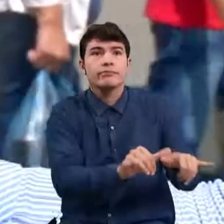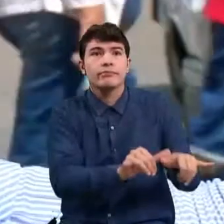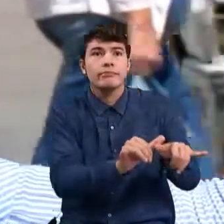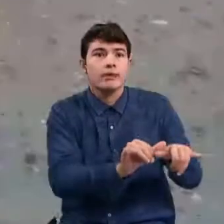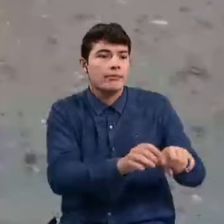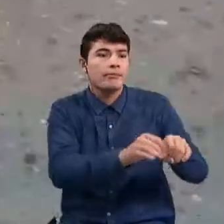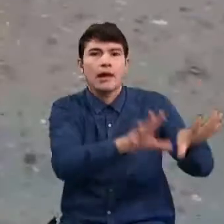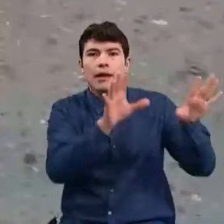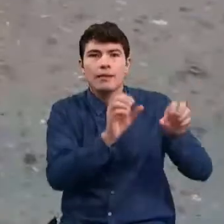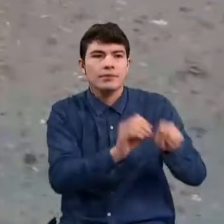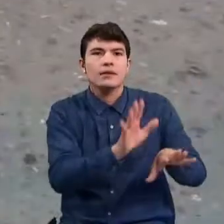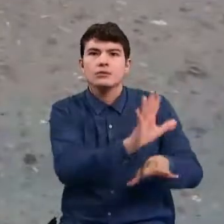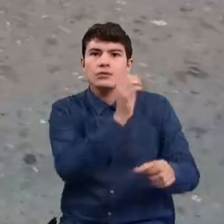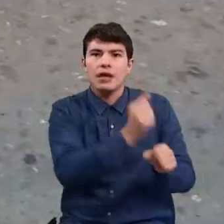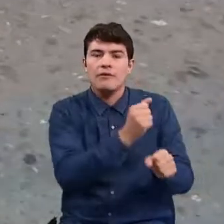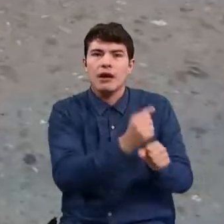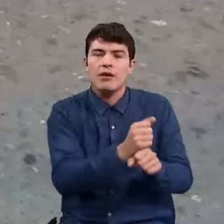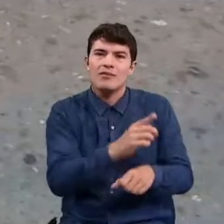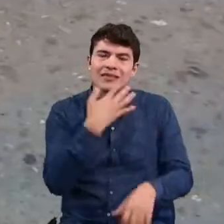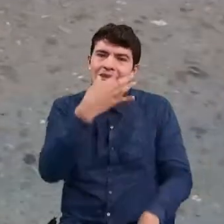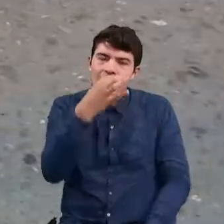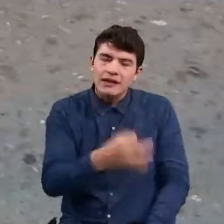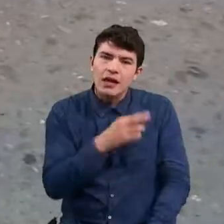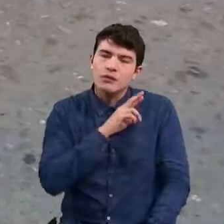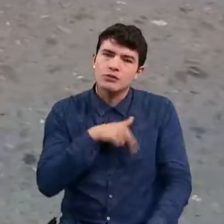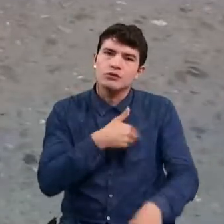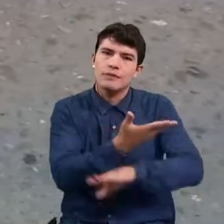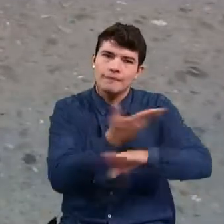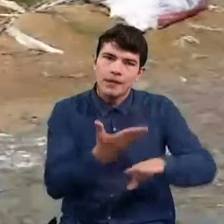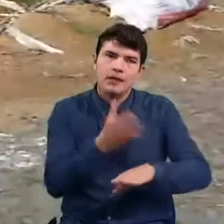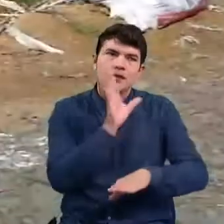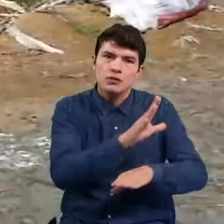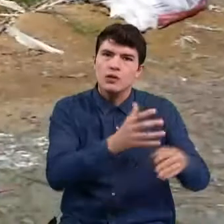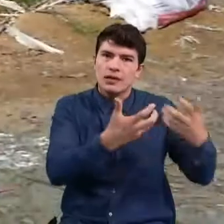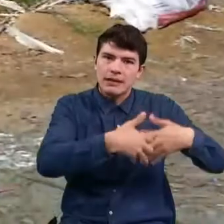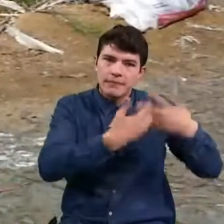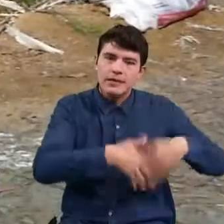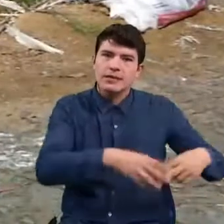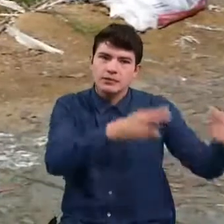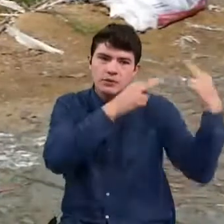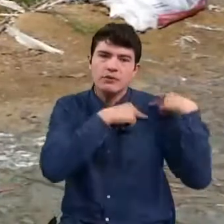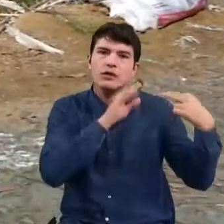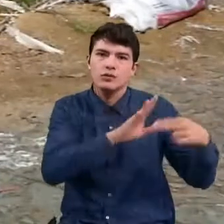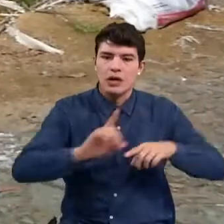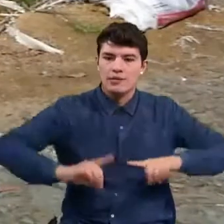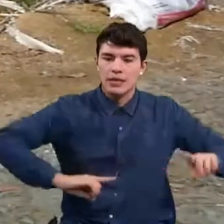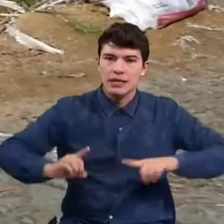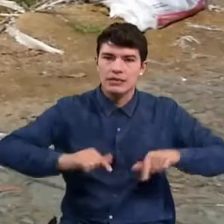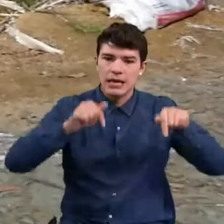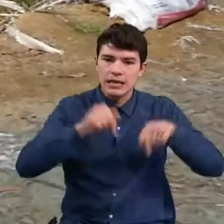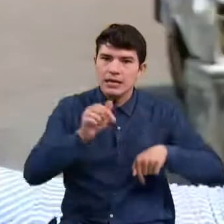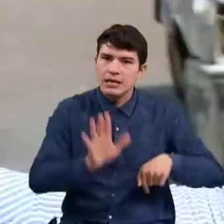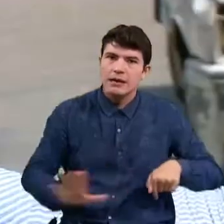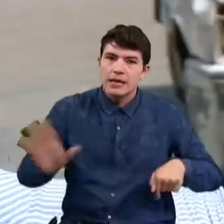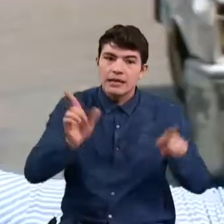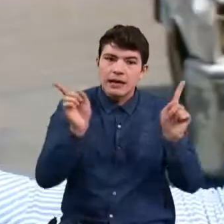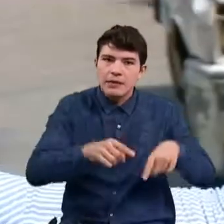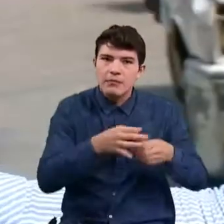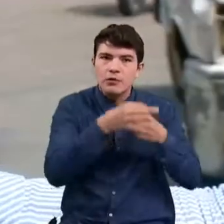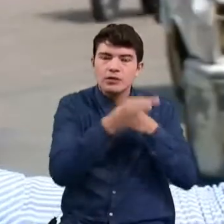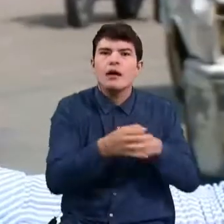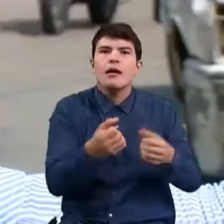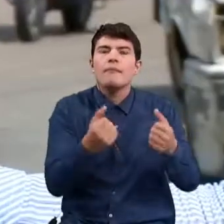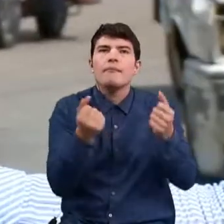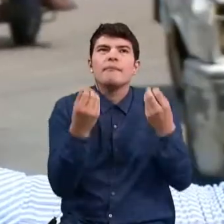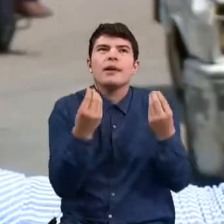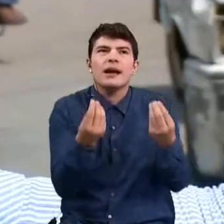tirado ese este trabajo de verdad es que pedimos a estas personas que administran tanto el departamento como el municipio para